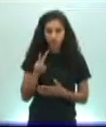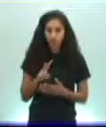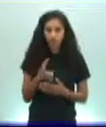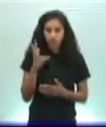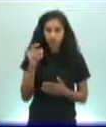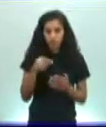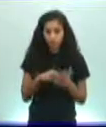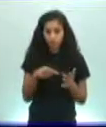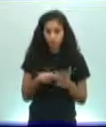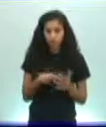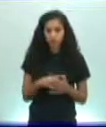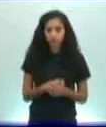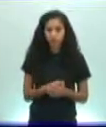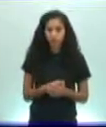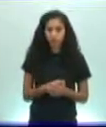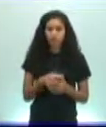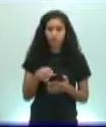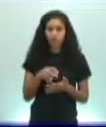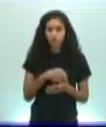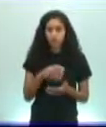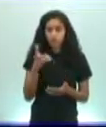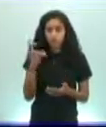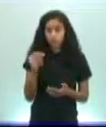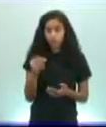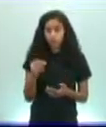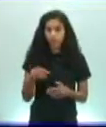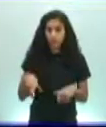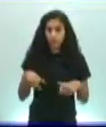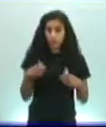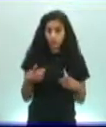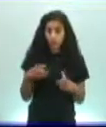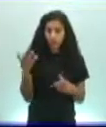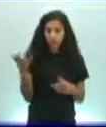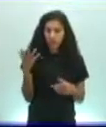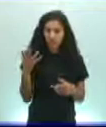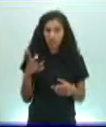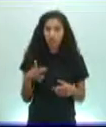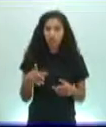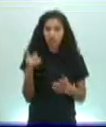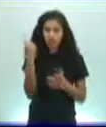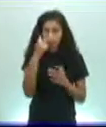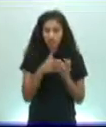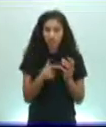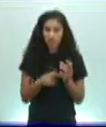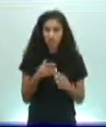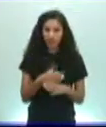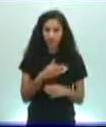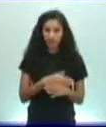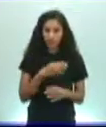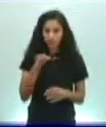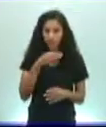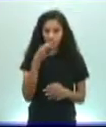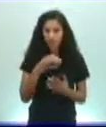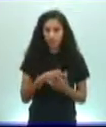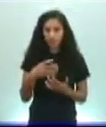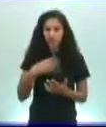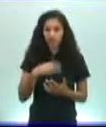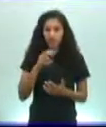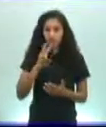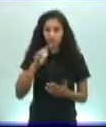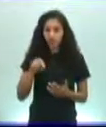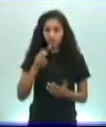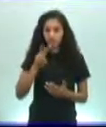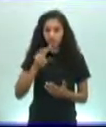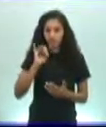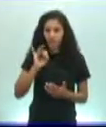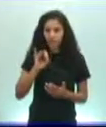producto donde hay un número que cumple la condición que acabamos de analizar. Y así nos queda